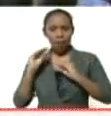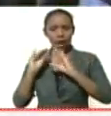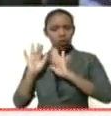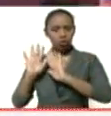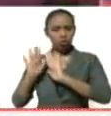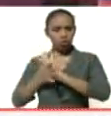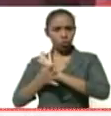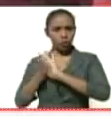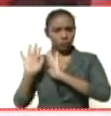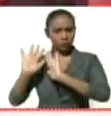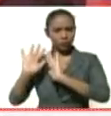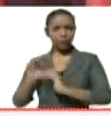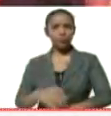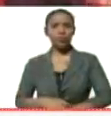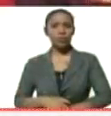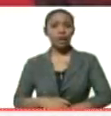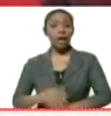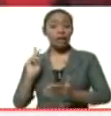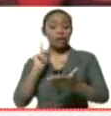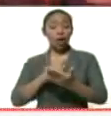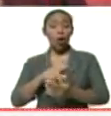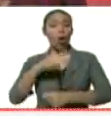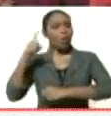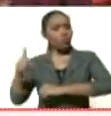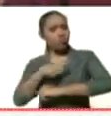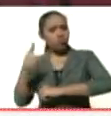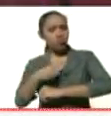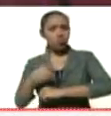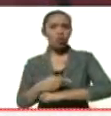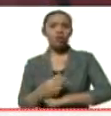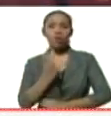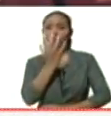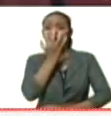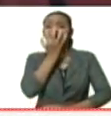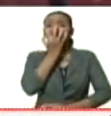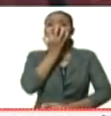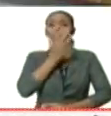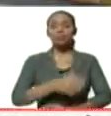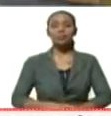eso. Llegaron ventiladores, respiradores,